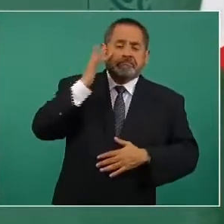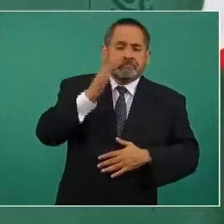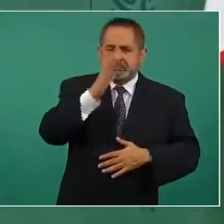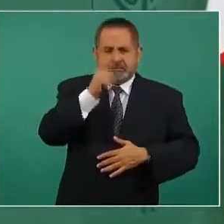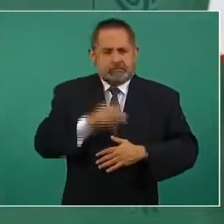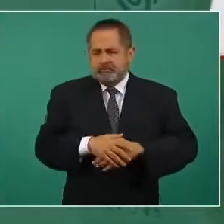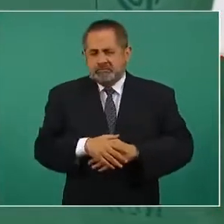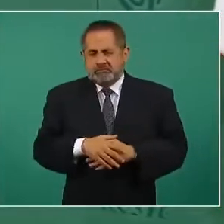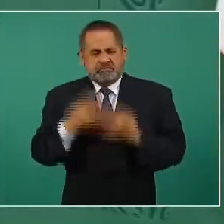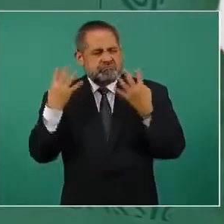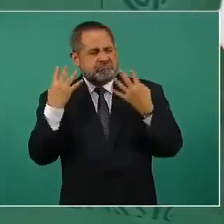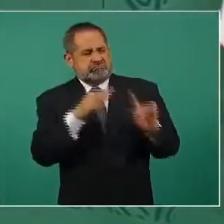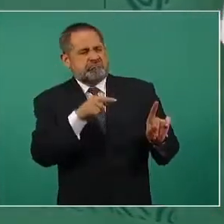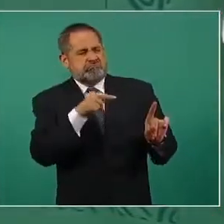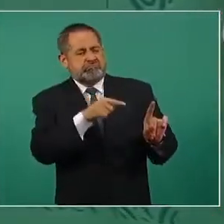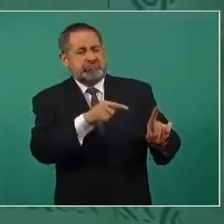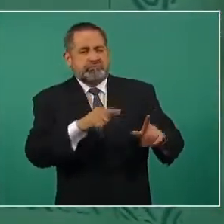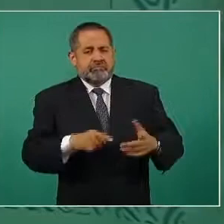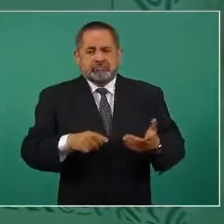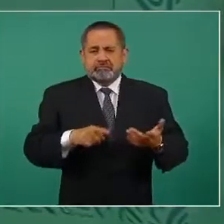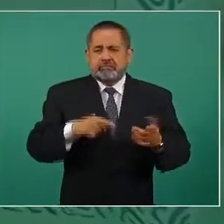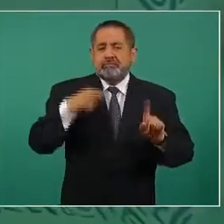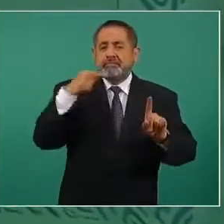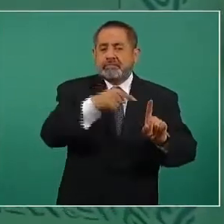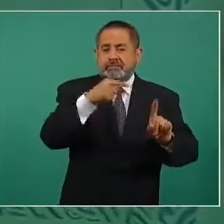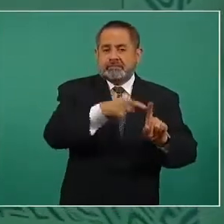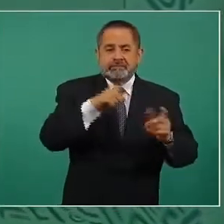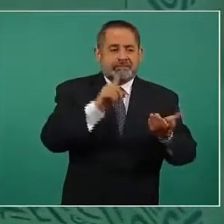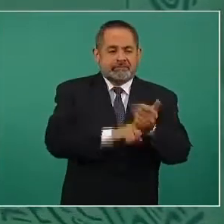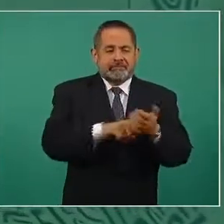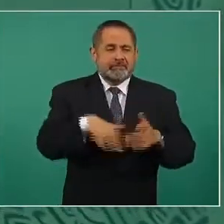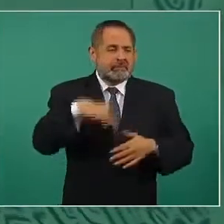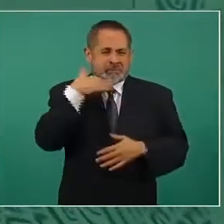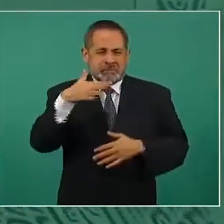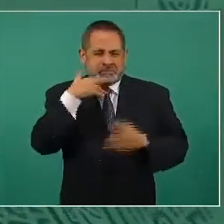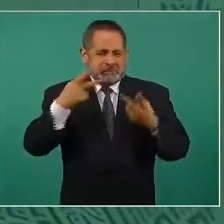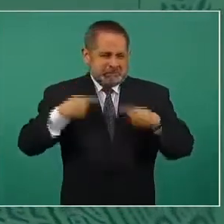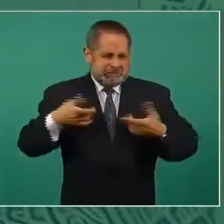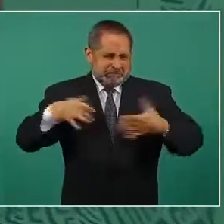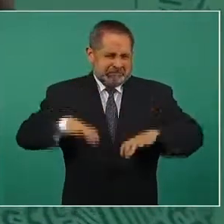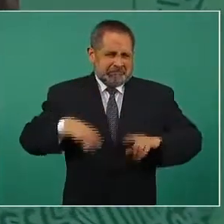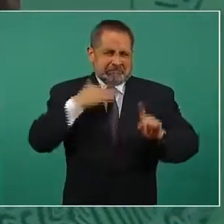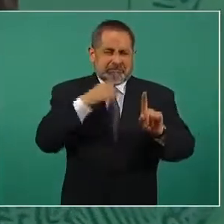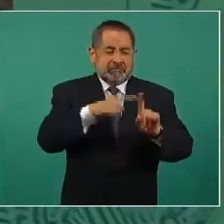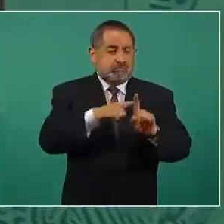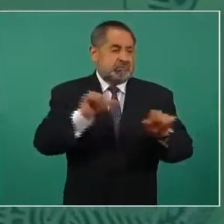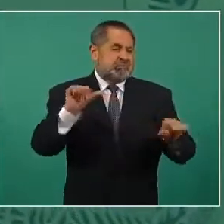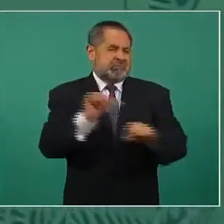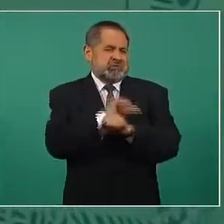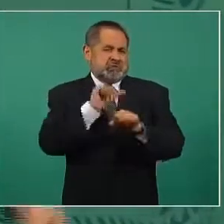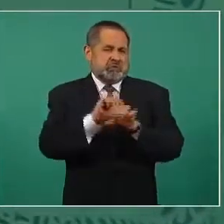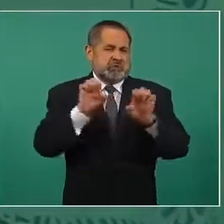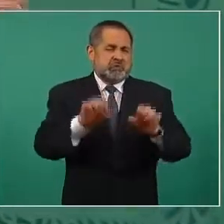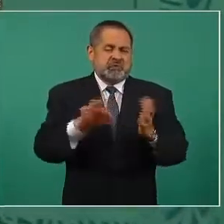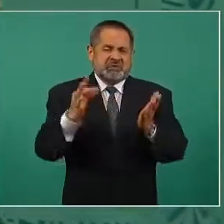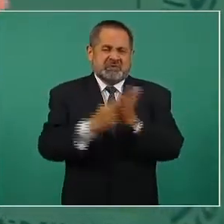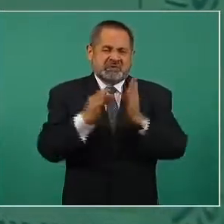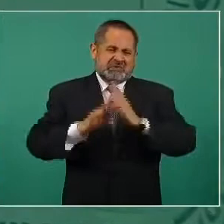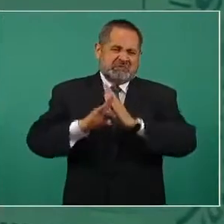Pues solamente que vaya, primero, que ande con carros blindados